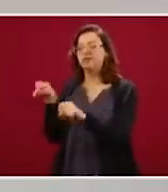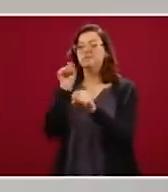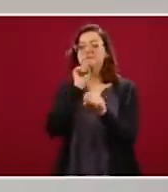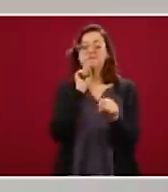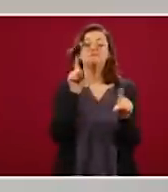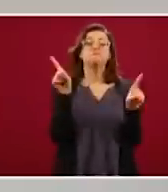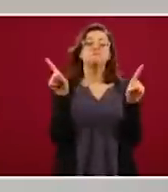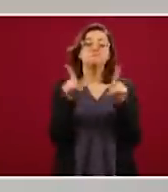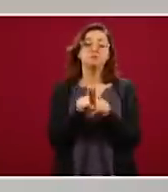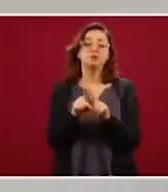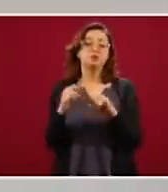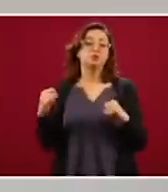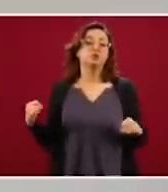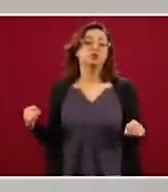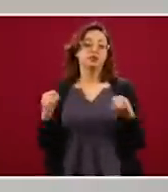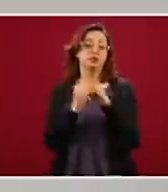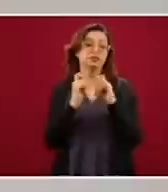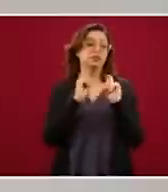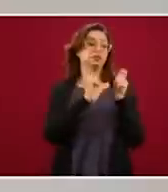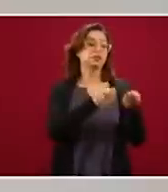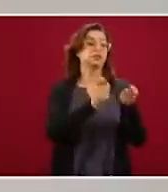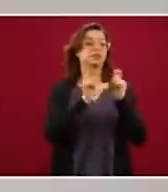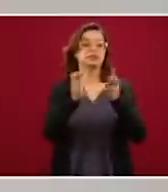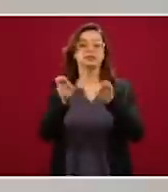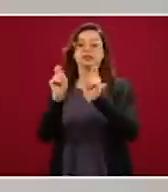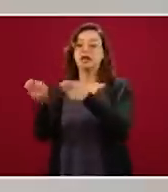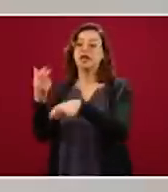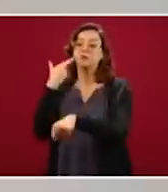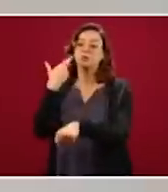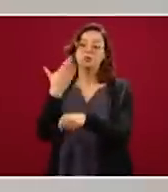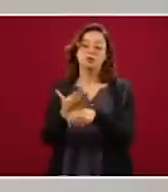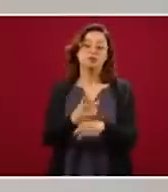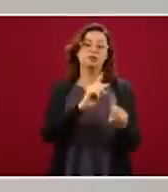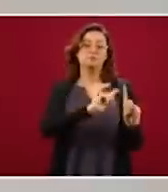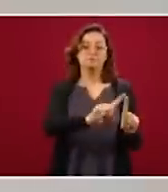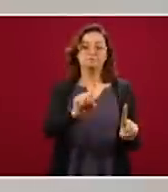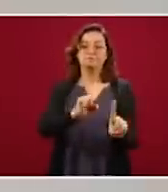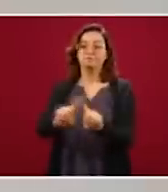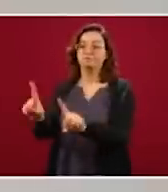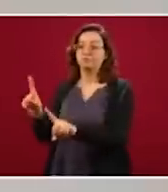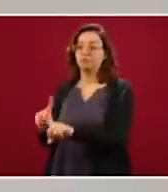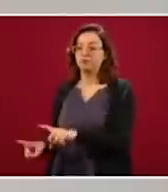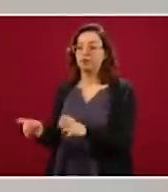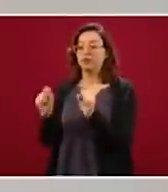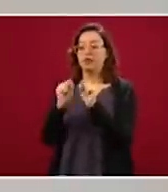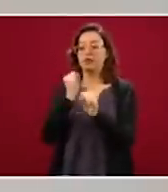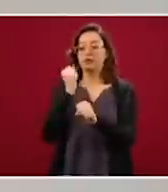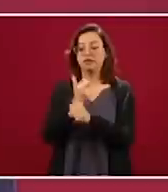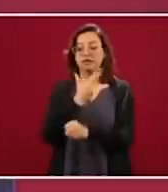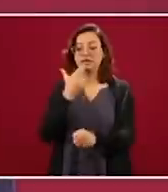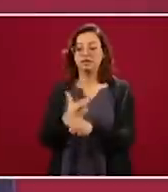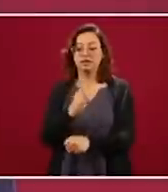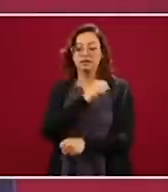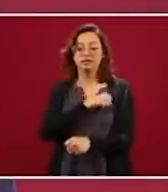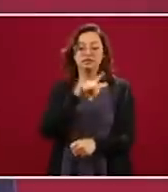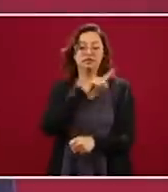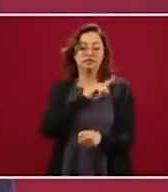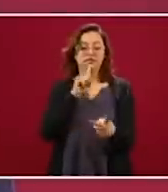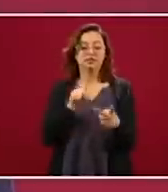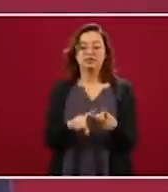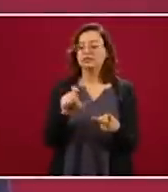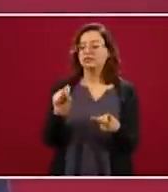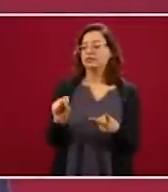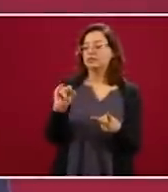por diferentes instancias. Ahí la Secretaría de Salud, la integración con CIPINA, que es